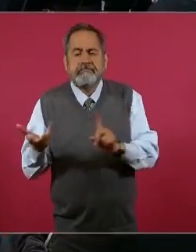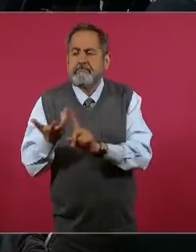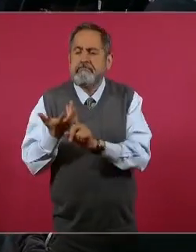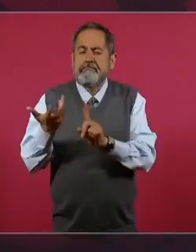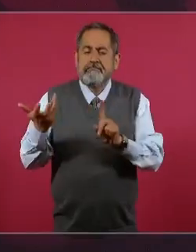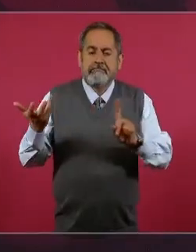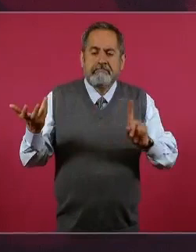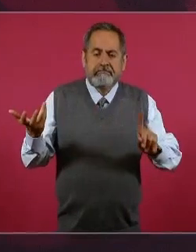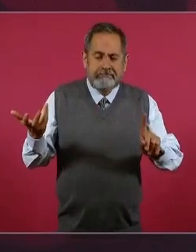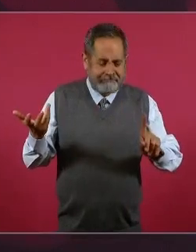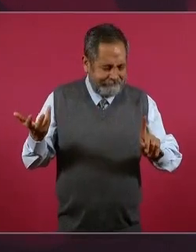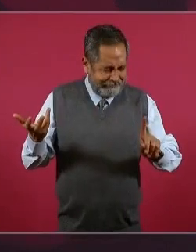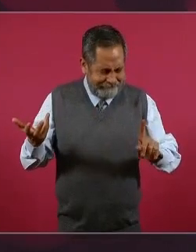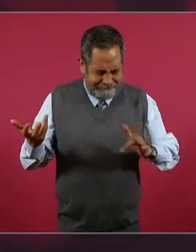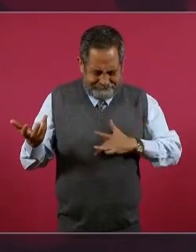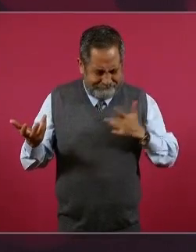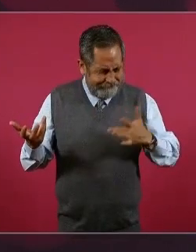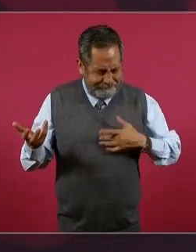ya